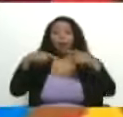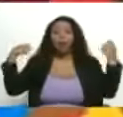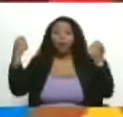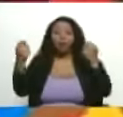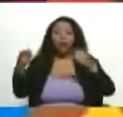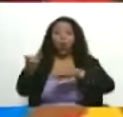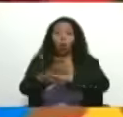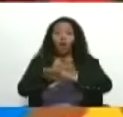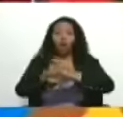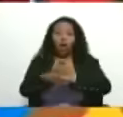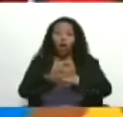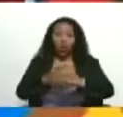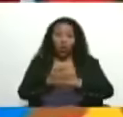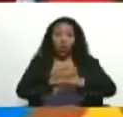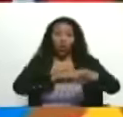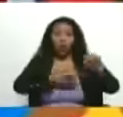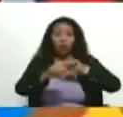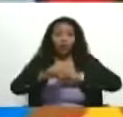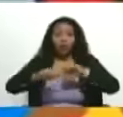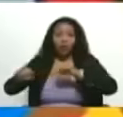Gobernador, Robexa, movilización,